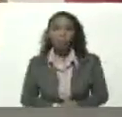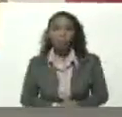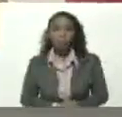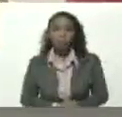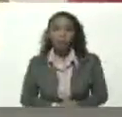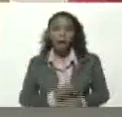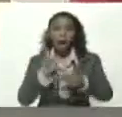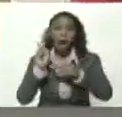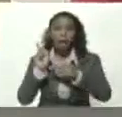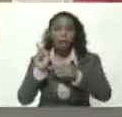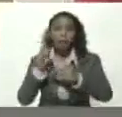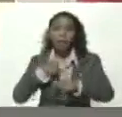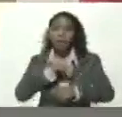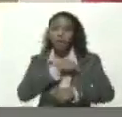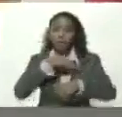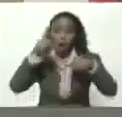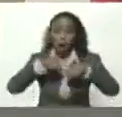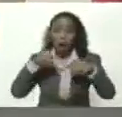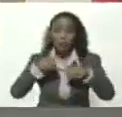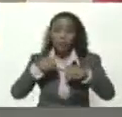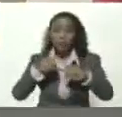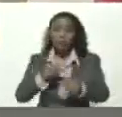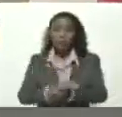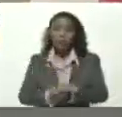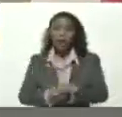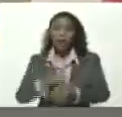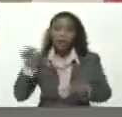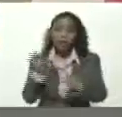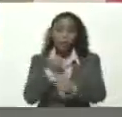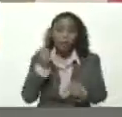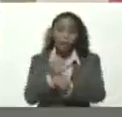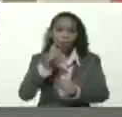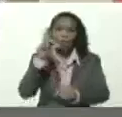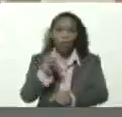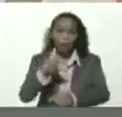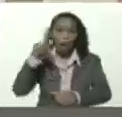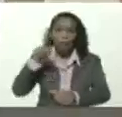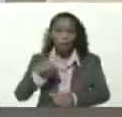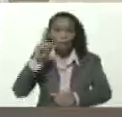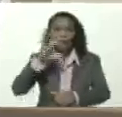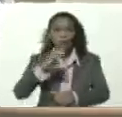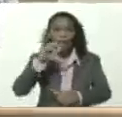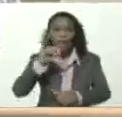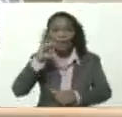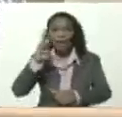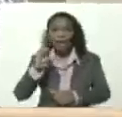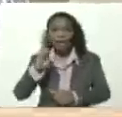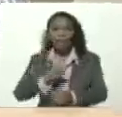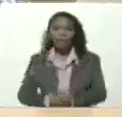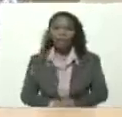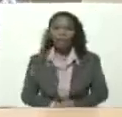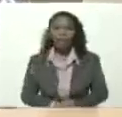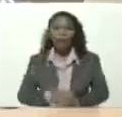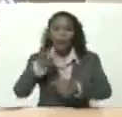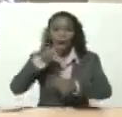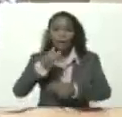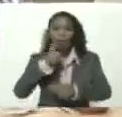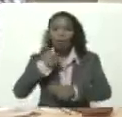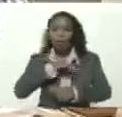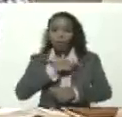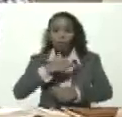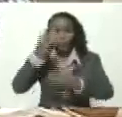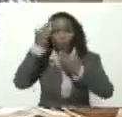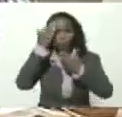Aquí está con nosotros y se encuentran trabajadores y trabajadoras del Consejo Nacional Electoral, a quien saludamos.